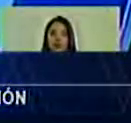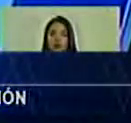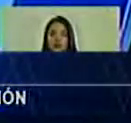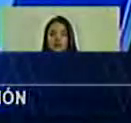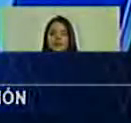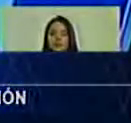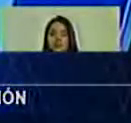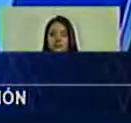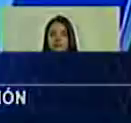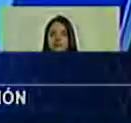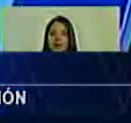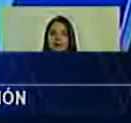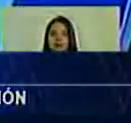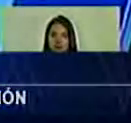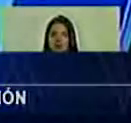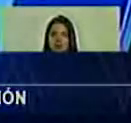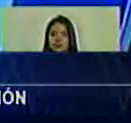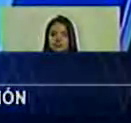7.